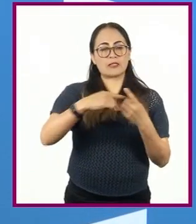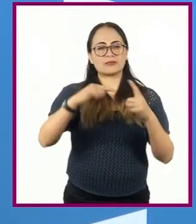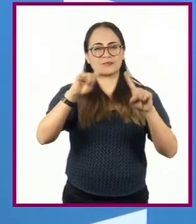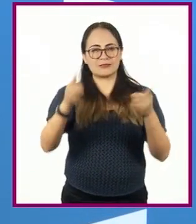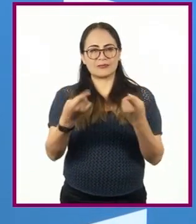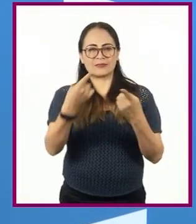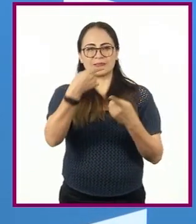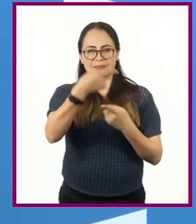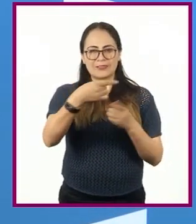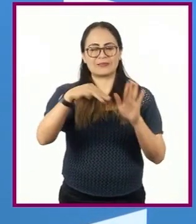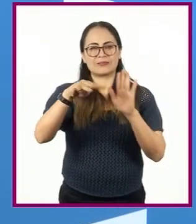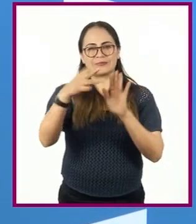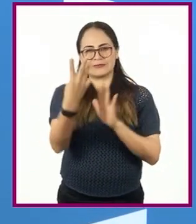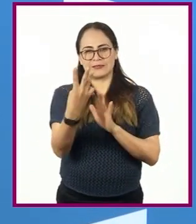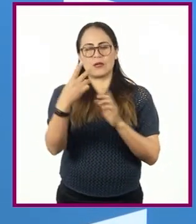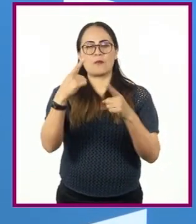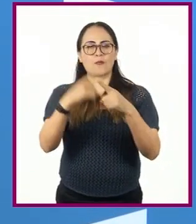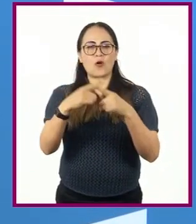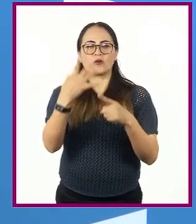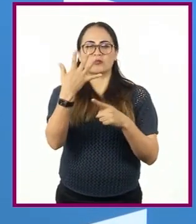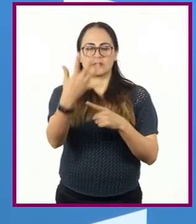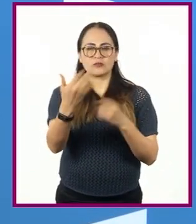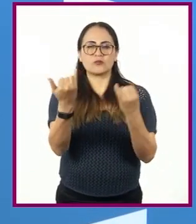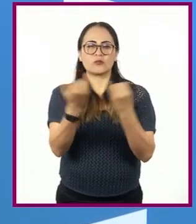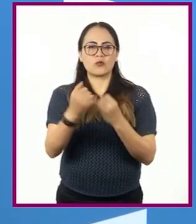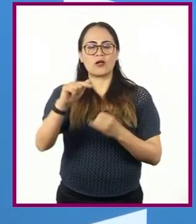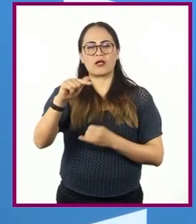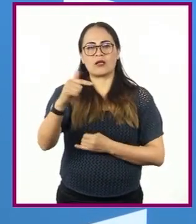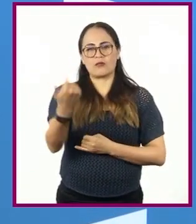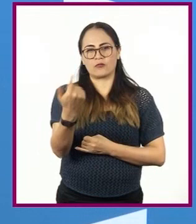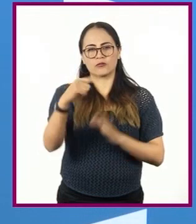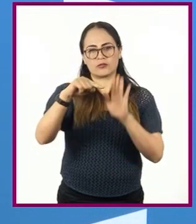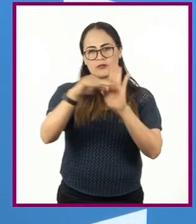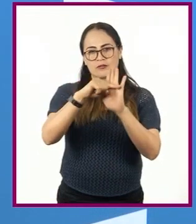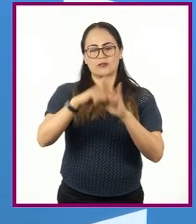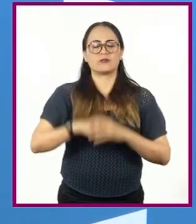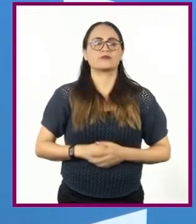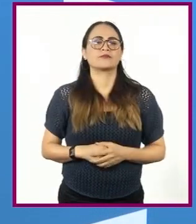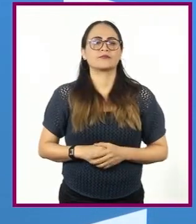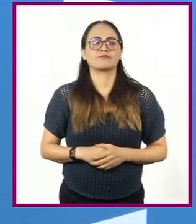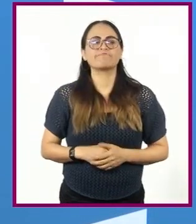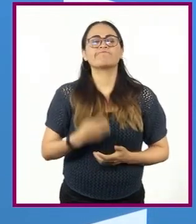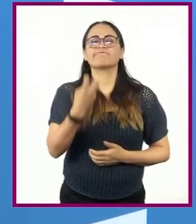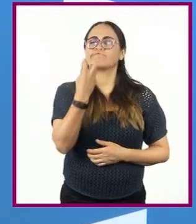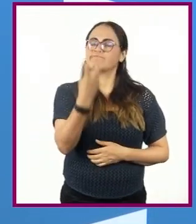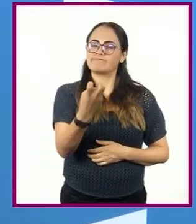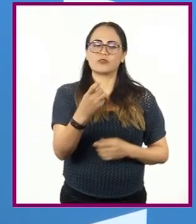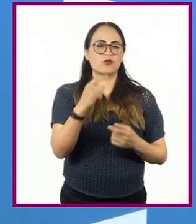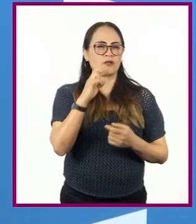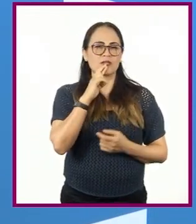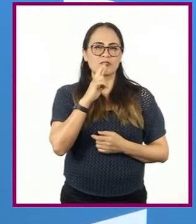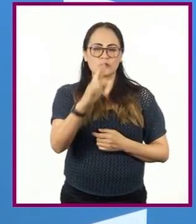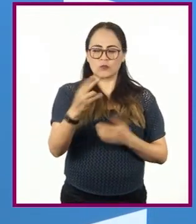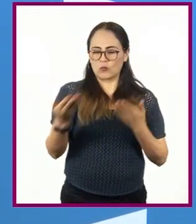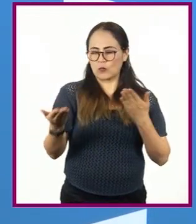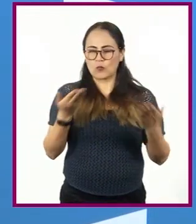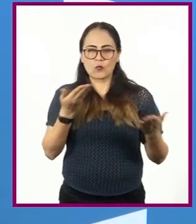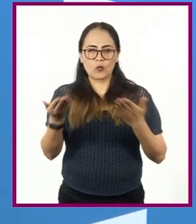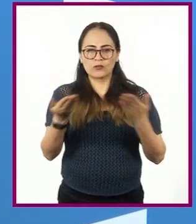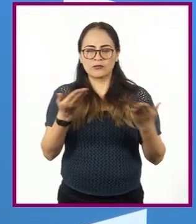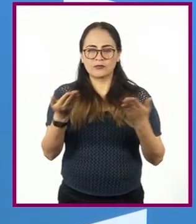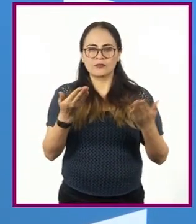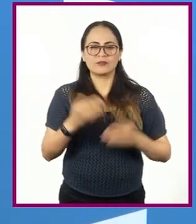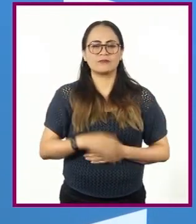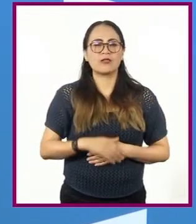por 5 es igual a 12 negativo. Efectivamente, al comparar los resultados de las oraciones